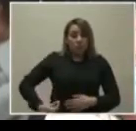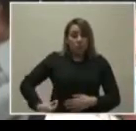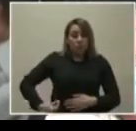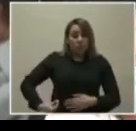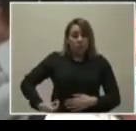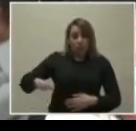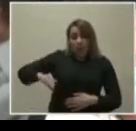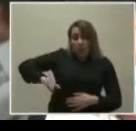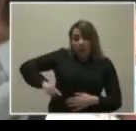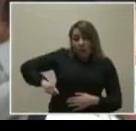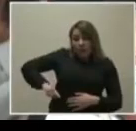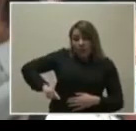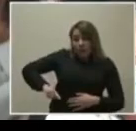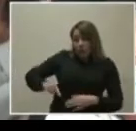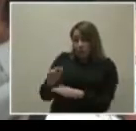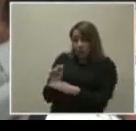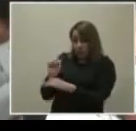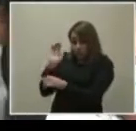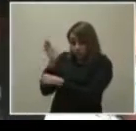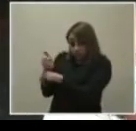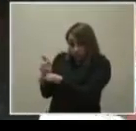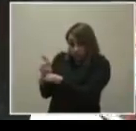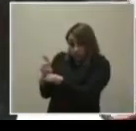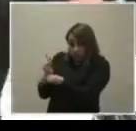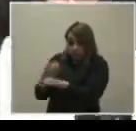funcionarios en su gobierno. Muchas gracias, gobernadora.